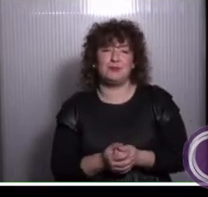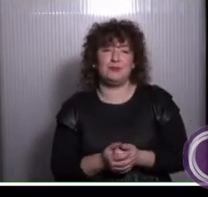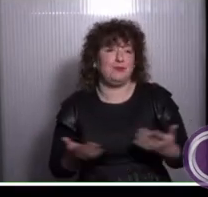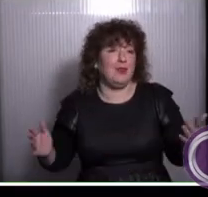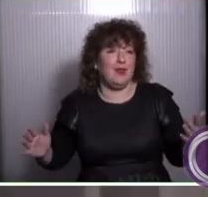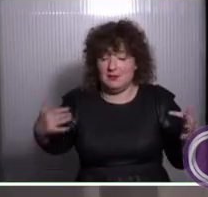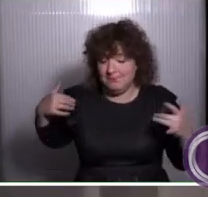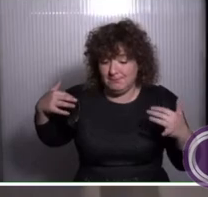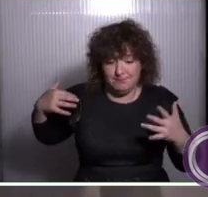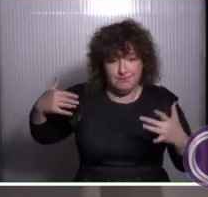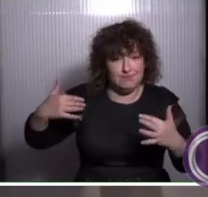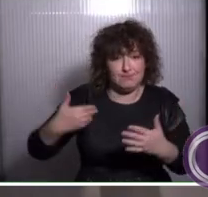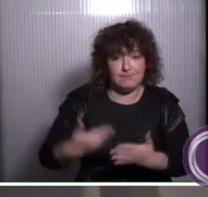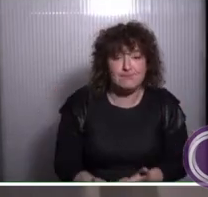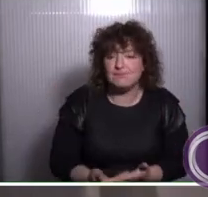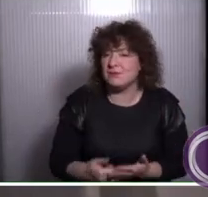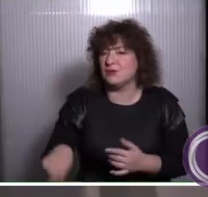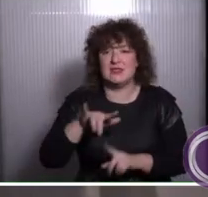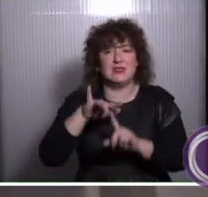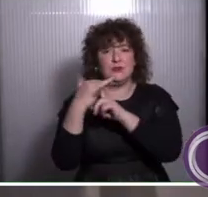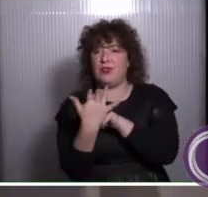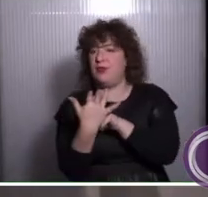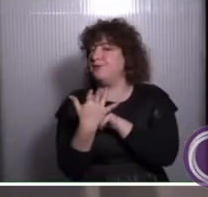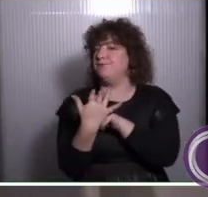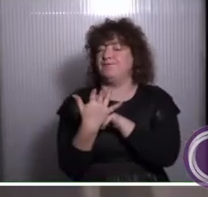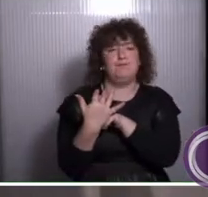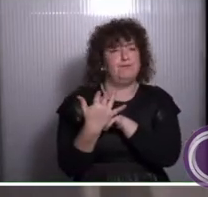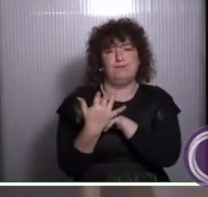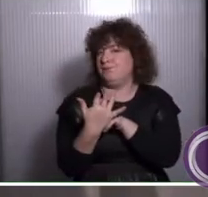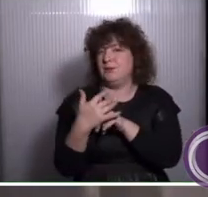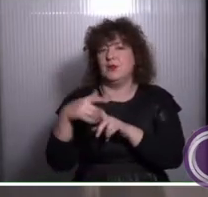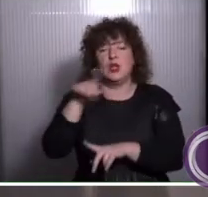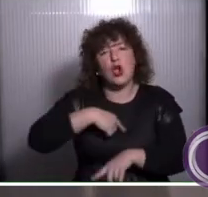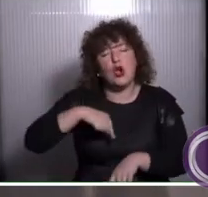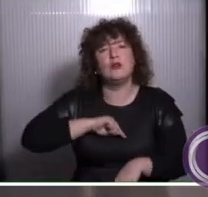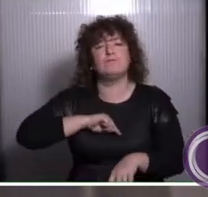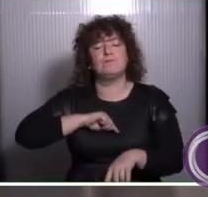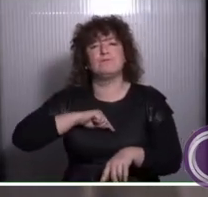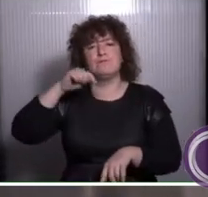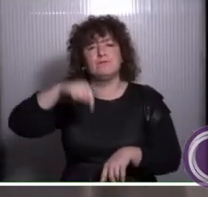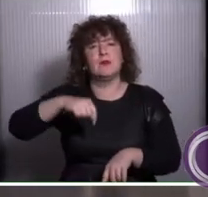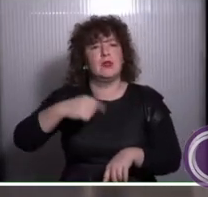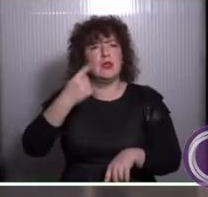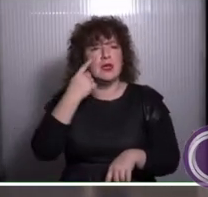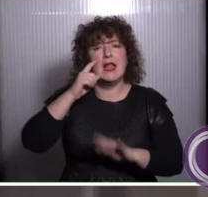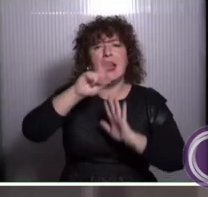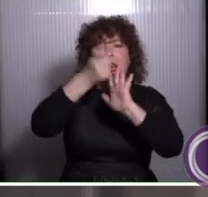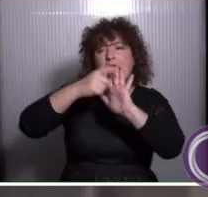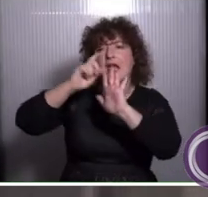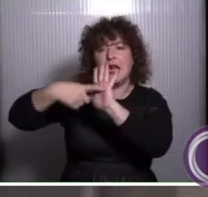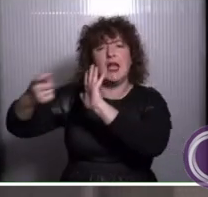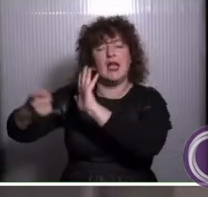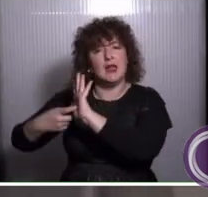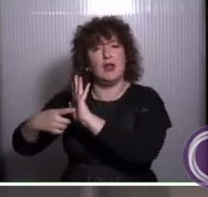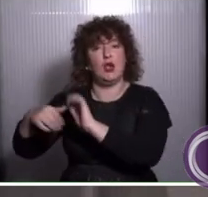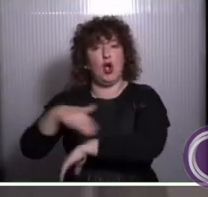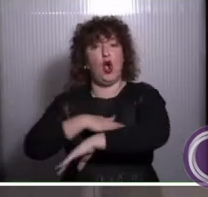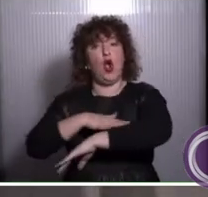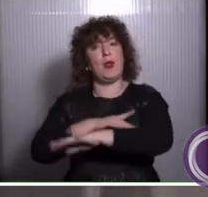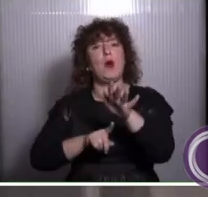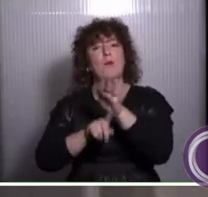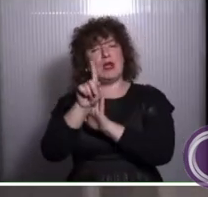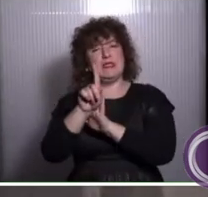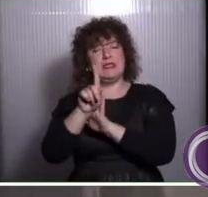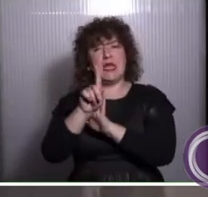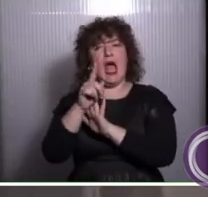hemos llegado a una coyuntura en la que hoy nos enfrentamos pues, a que las leyes que saque adelante el gobierno